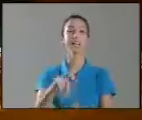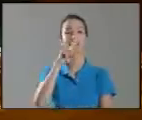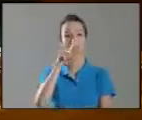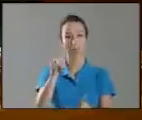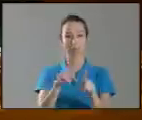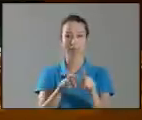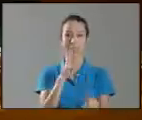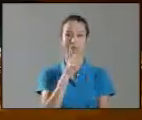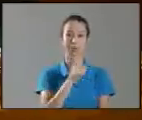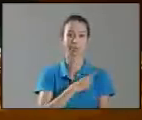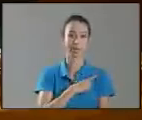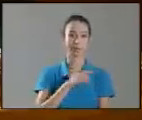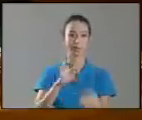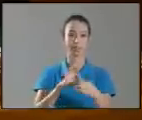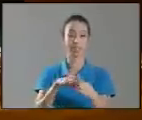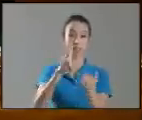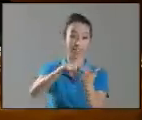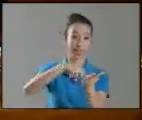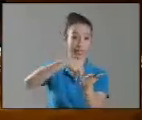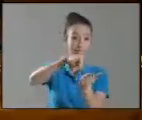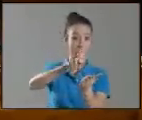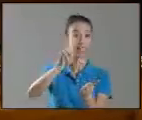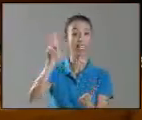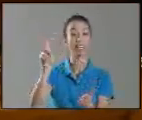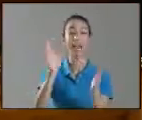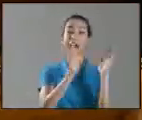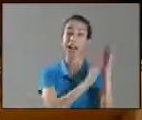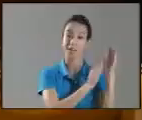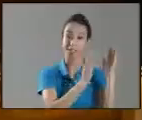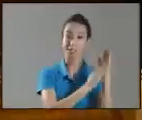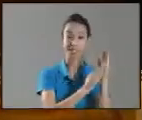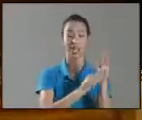Buenas noches, amados hermanos. Pueden tomar su lugar, por favor,